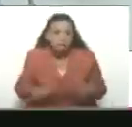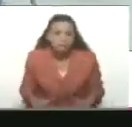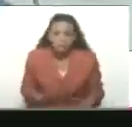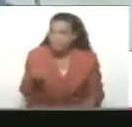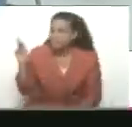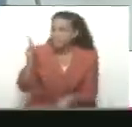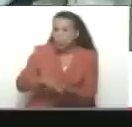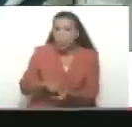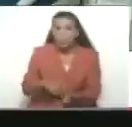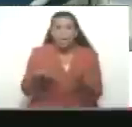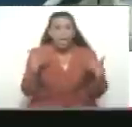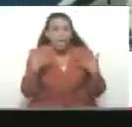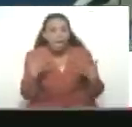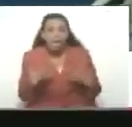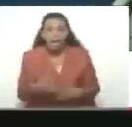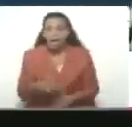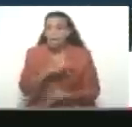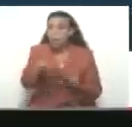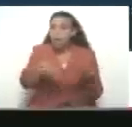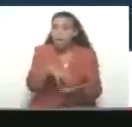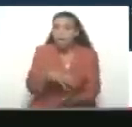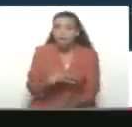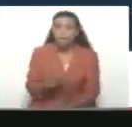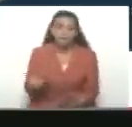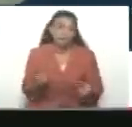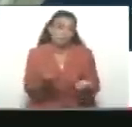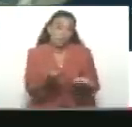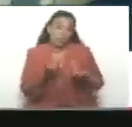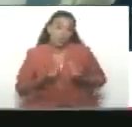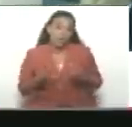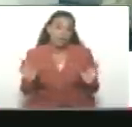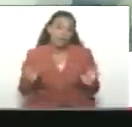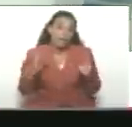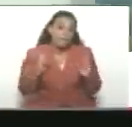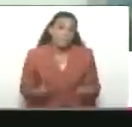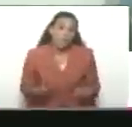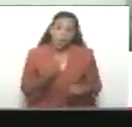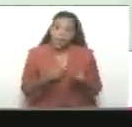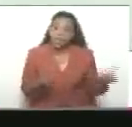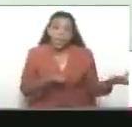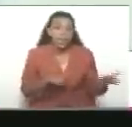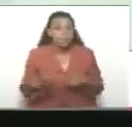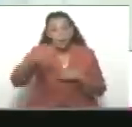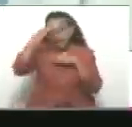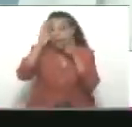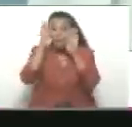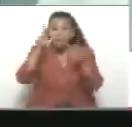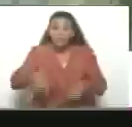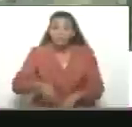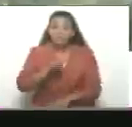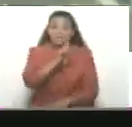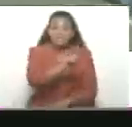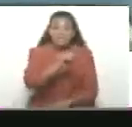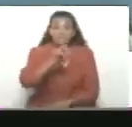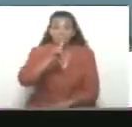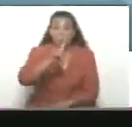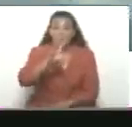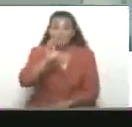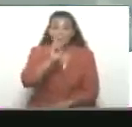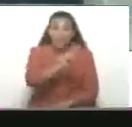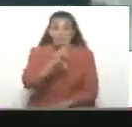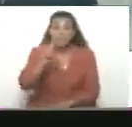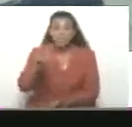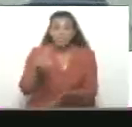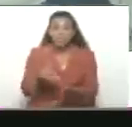hospital va a ser atendido ojalá que no venga nadie pero este hospital está preparado con 122